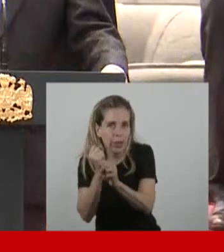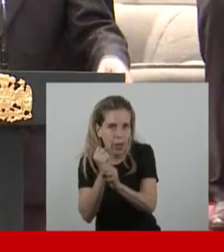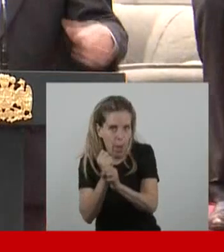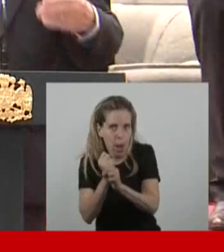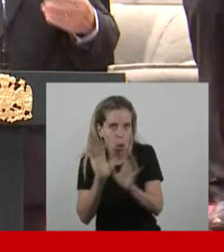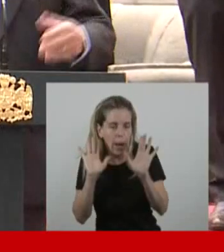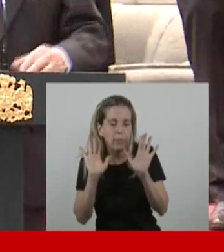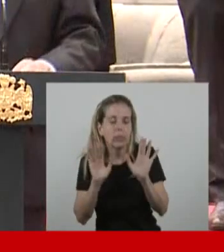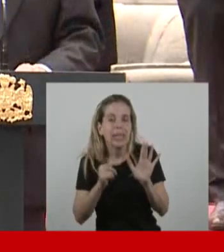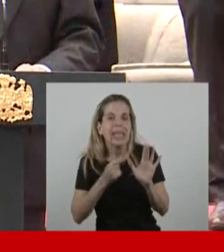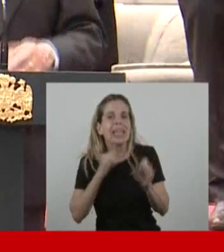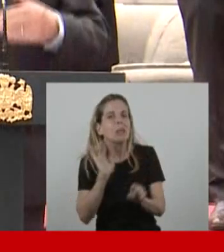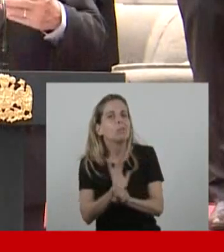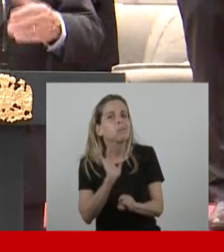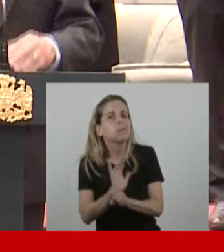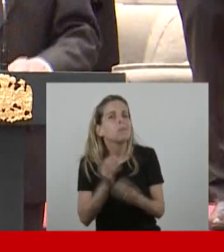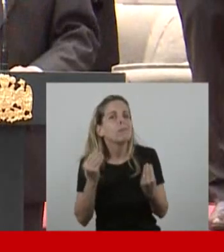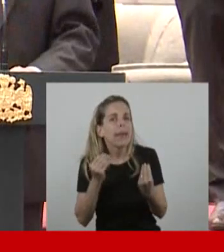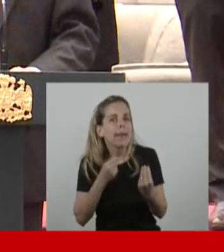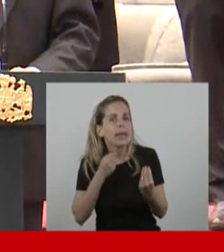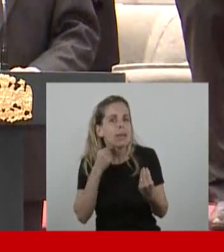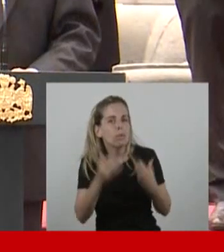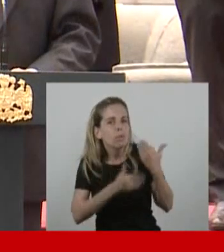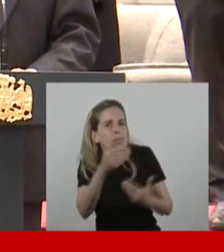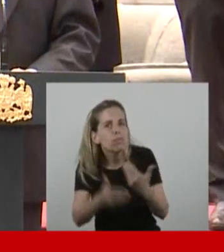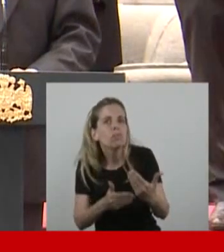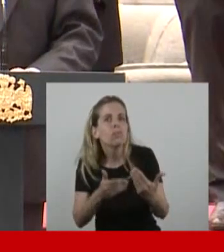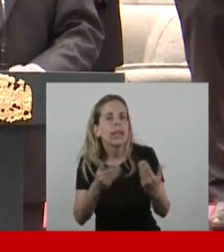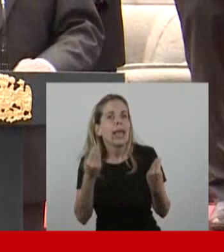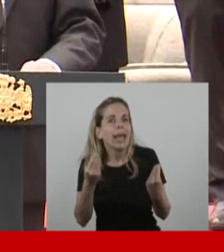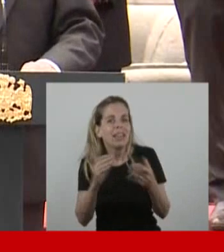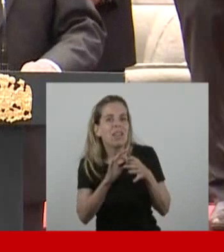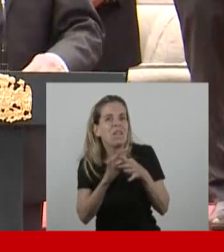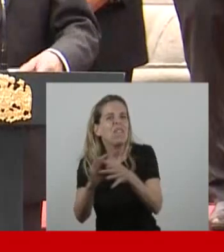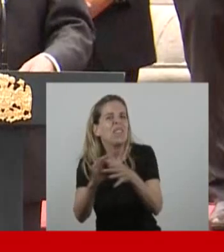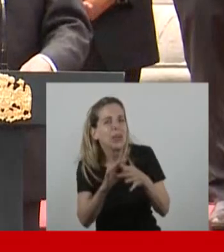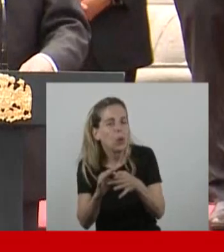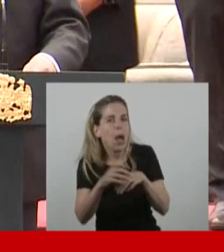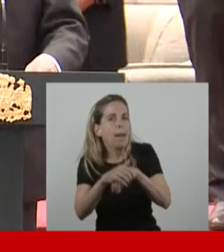Pero queremos dar un paso más en las relaciones de paz y